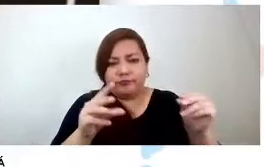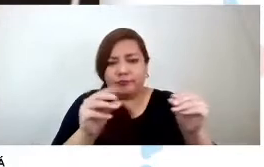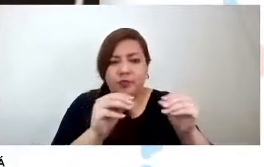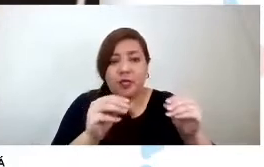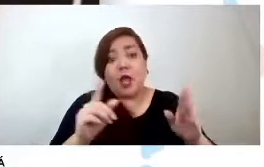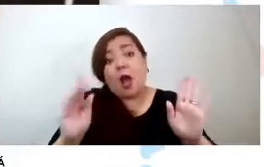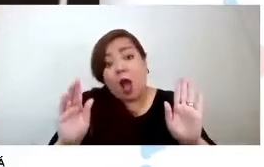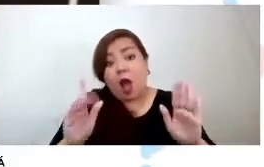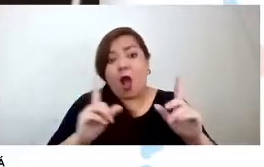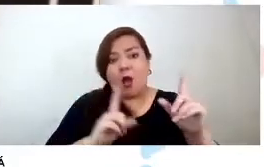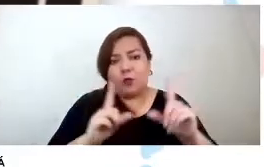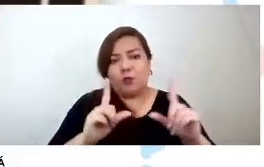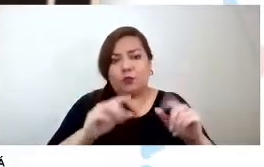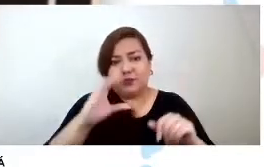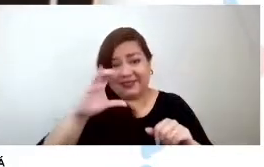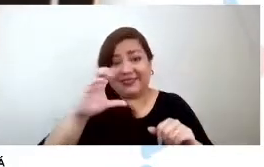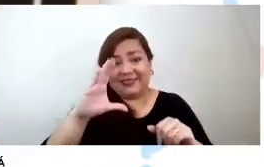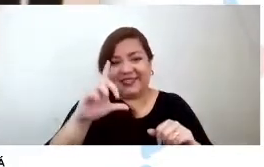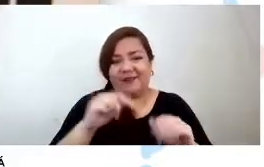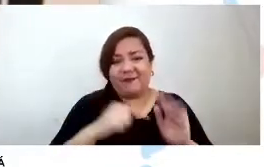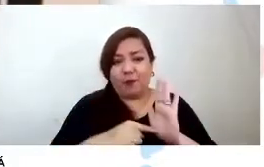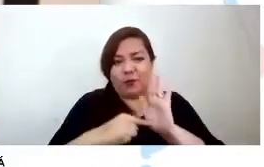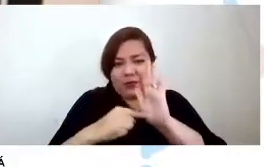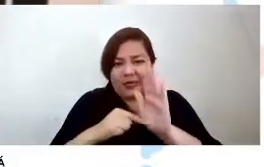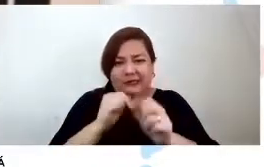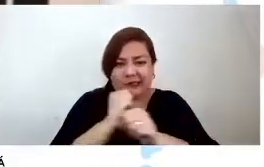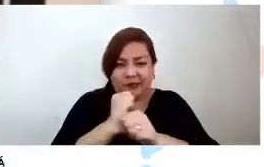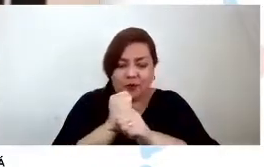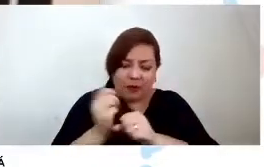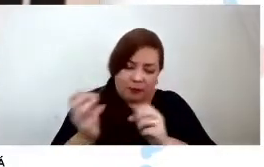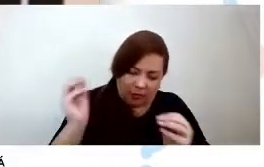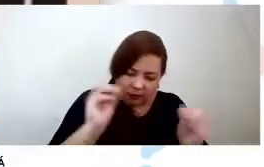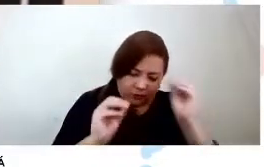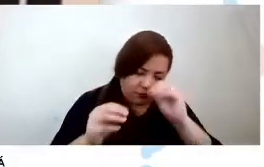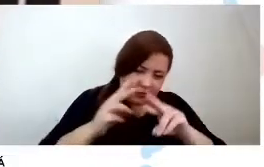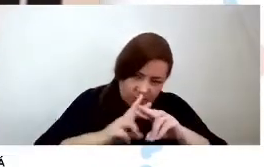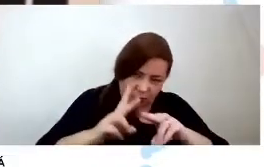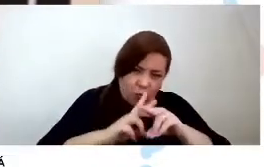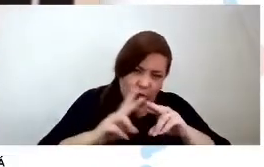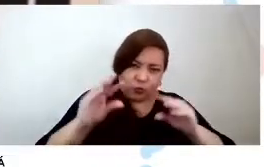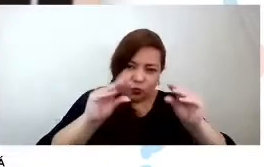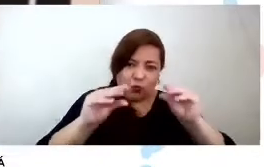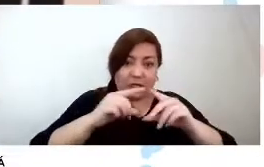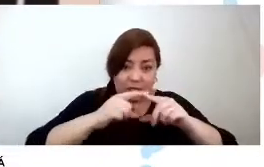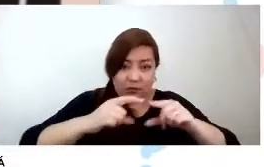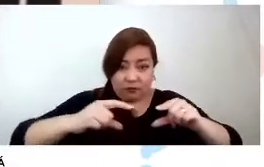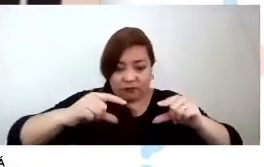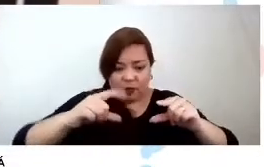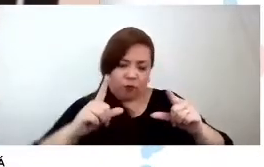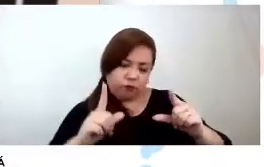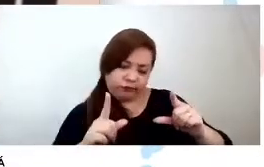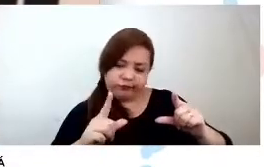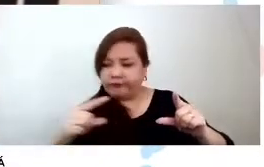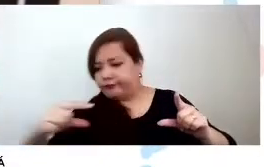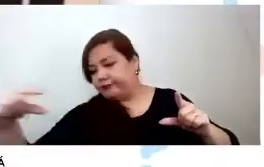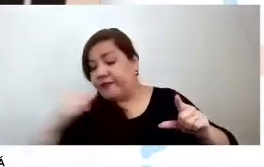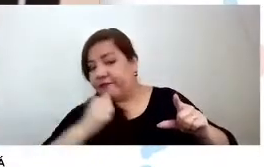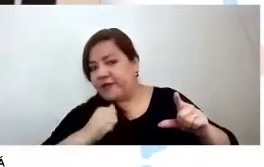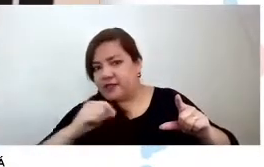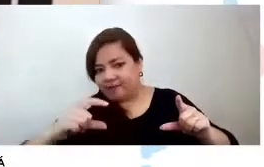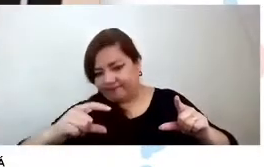les va a mostrar el trabajo que tiene que hacer para poder reconstruir estos fósiles, y así